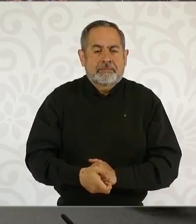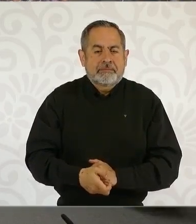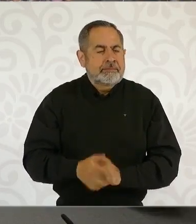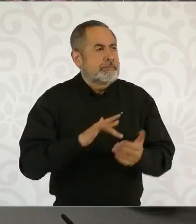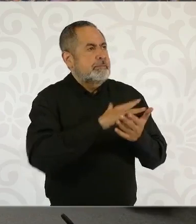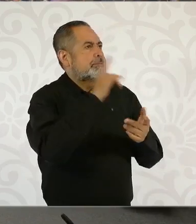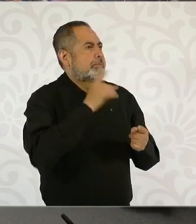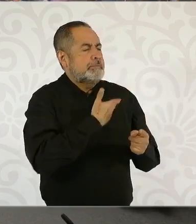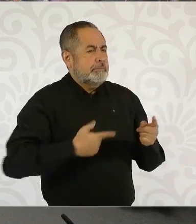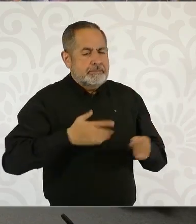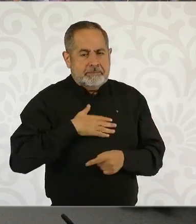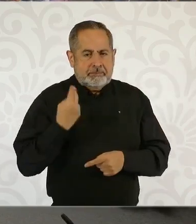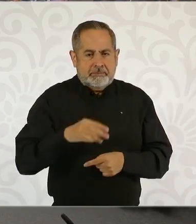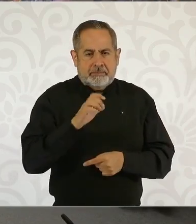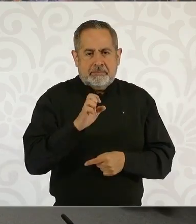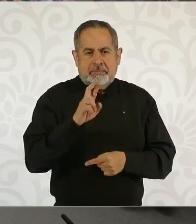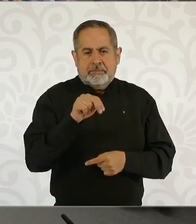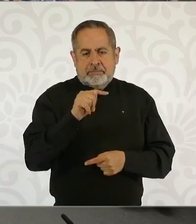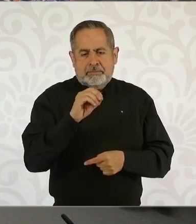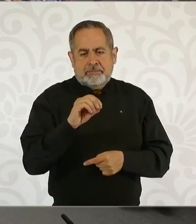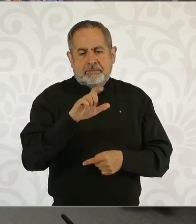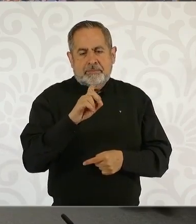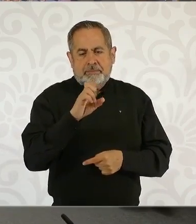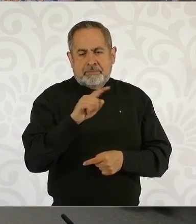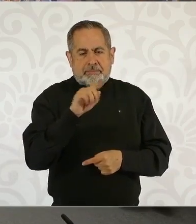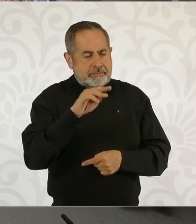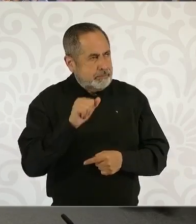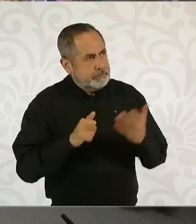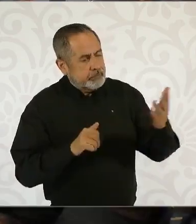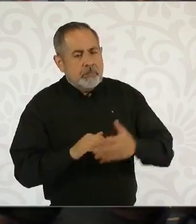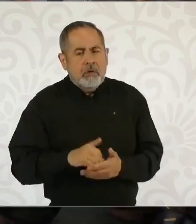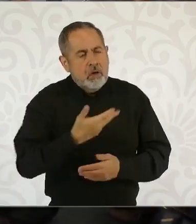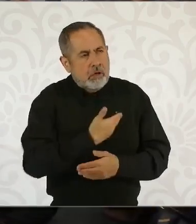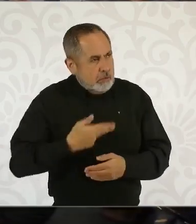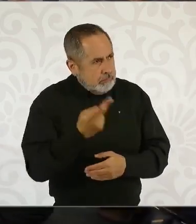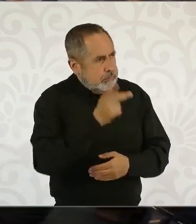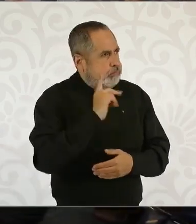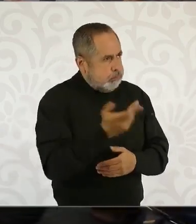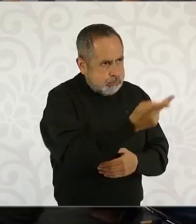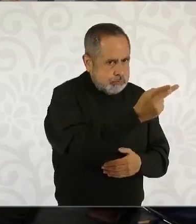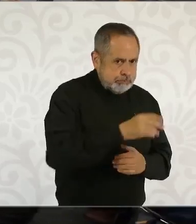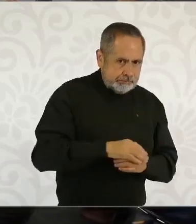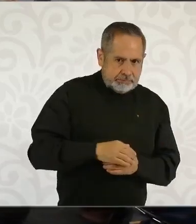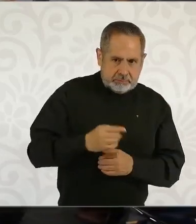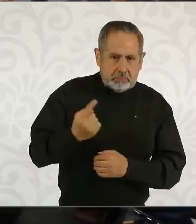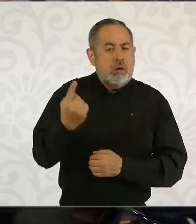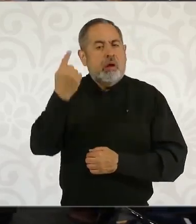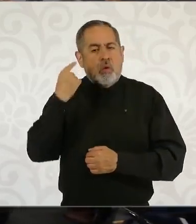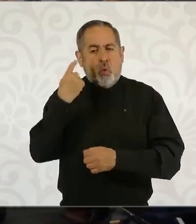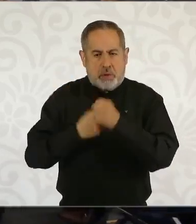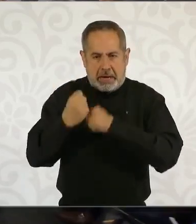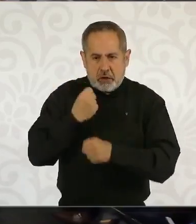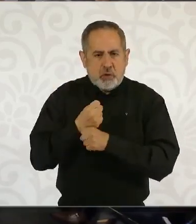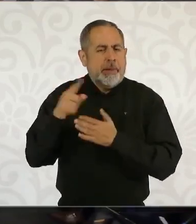gracias, presidenta. Ernesto Ledesma, de Rompeviento TV. Presidenta, el año pasado, en